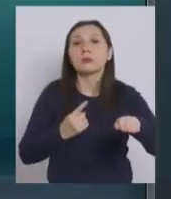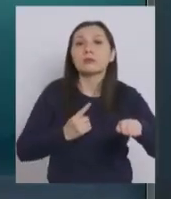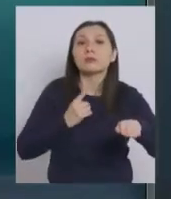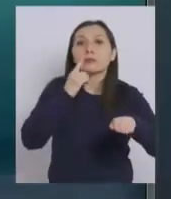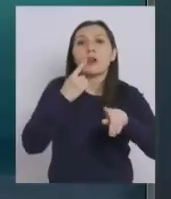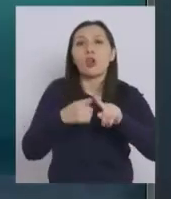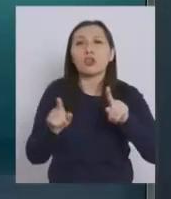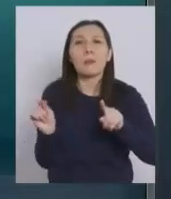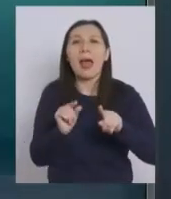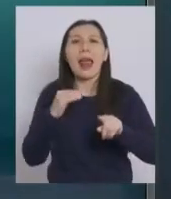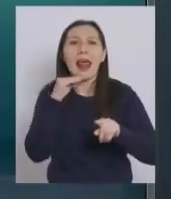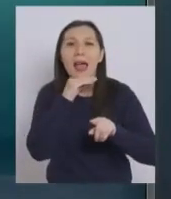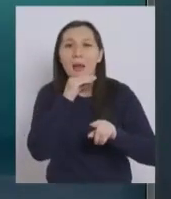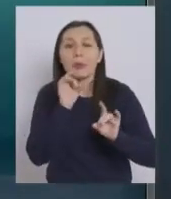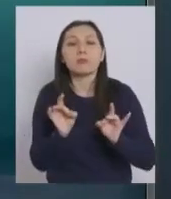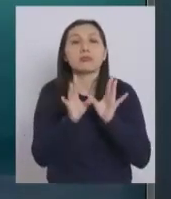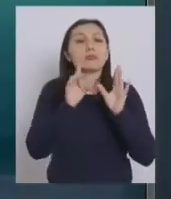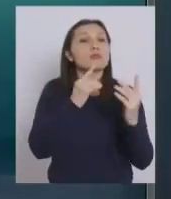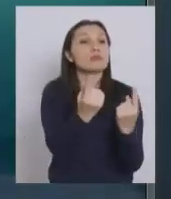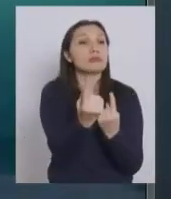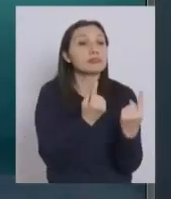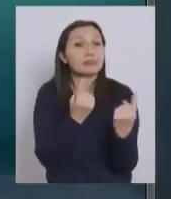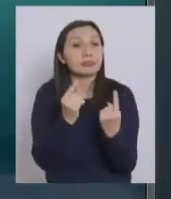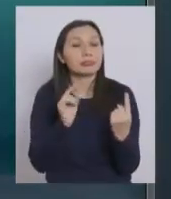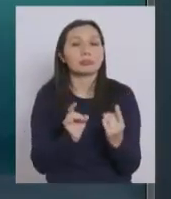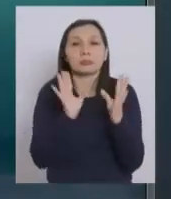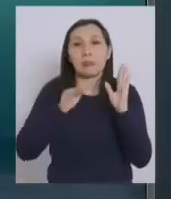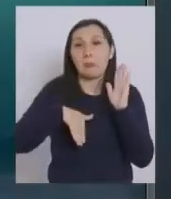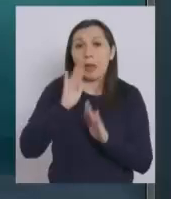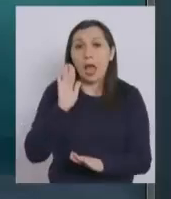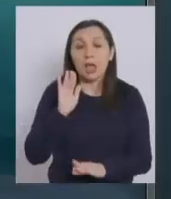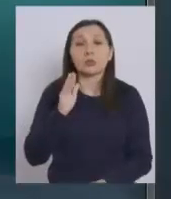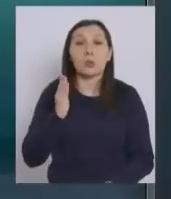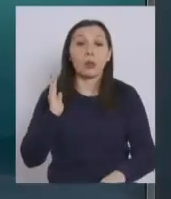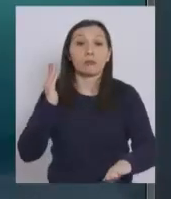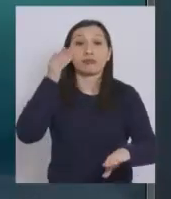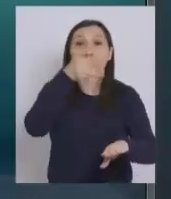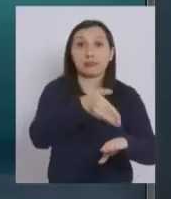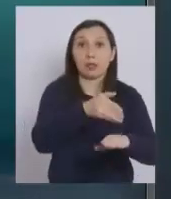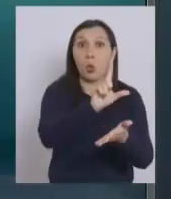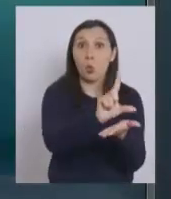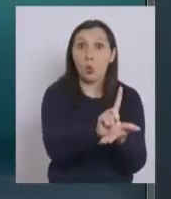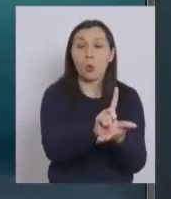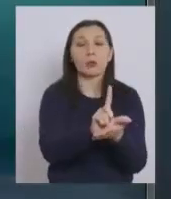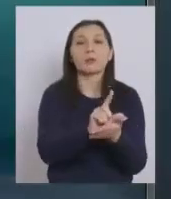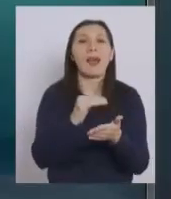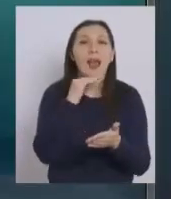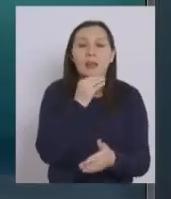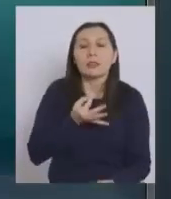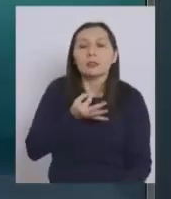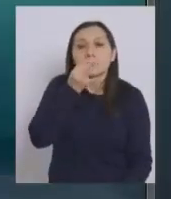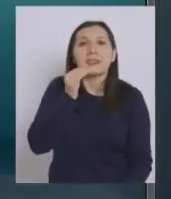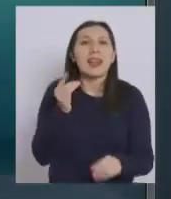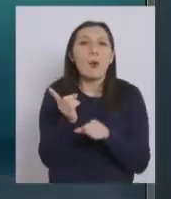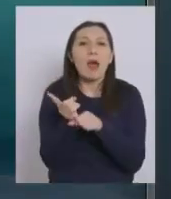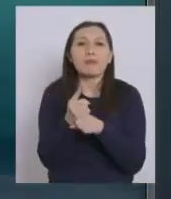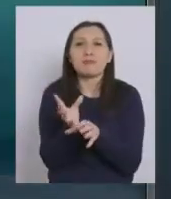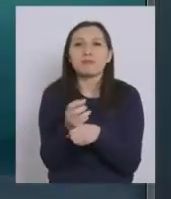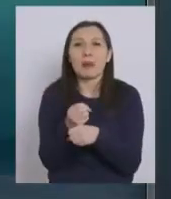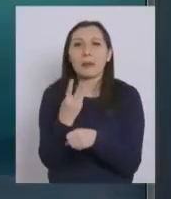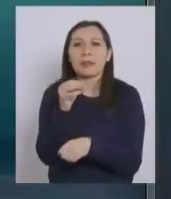forma aleatoria en caso que sea necesario. La mayoría de ellos, al llegar a un lugar de destino, se realiza un antígeno y por eso en